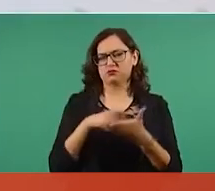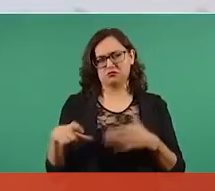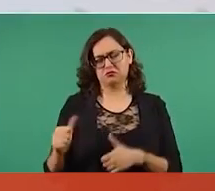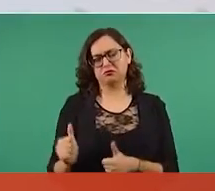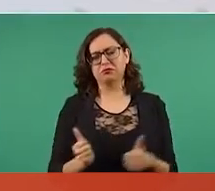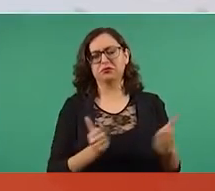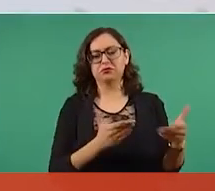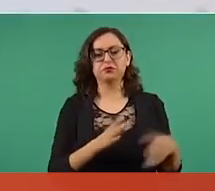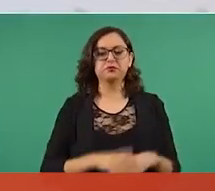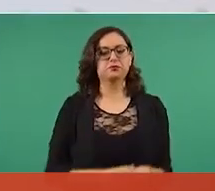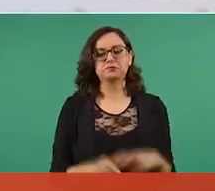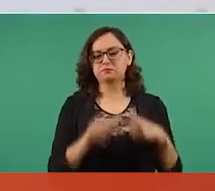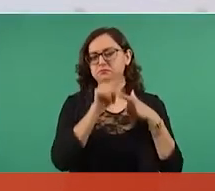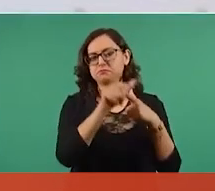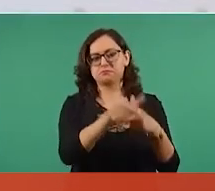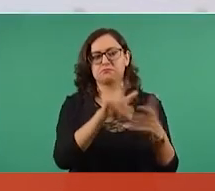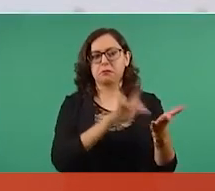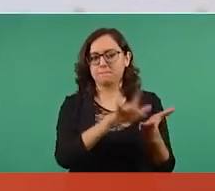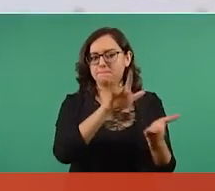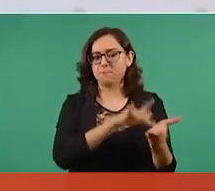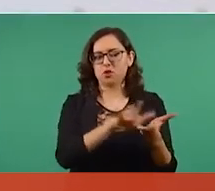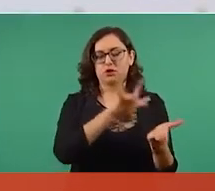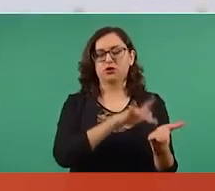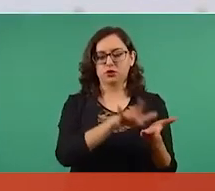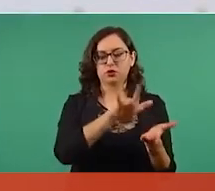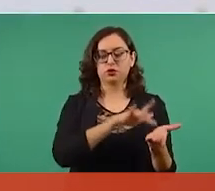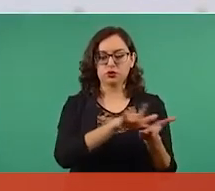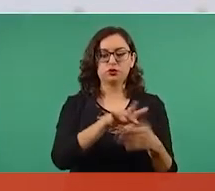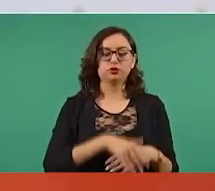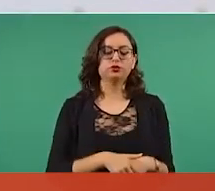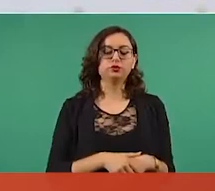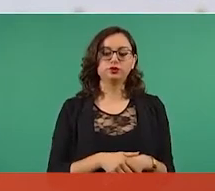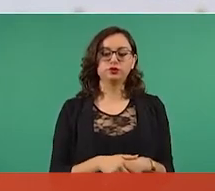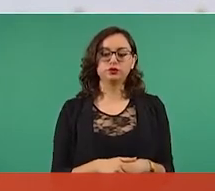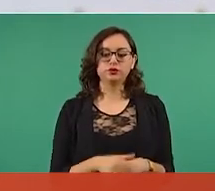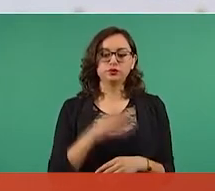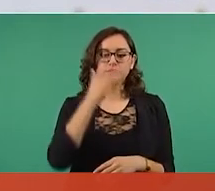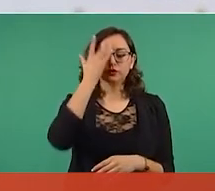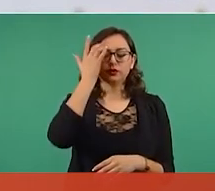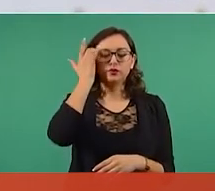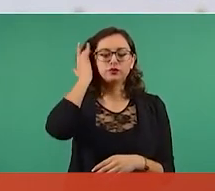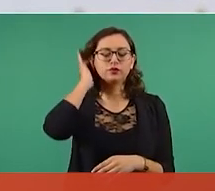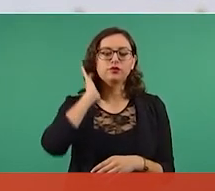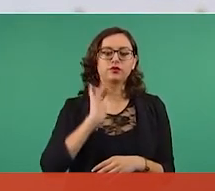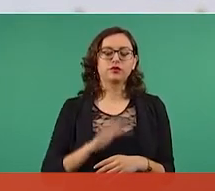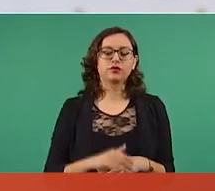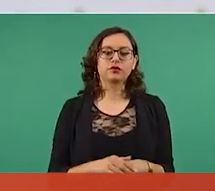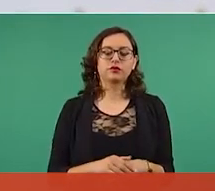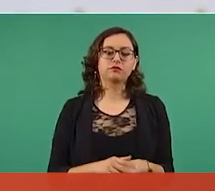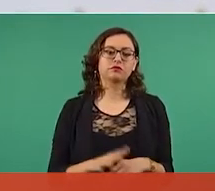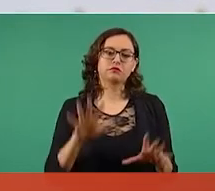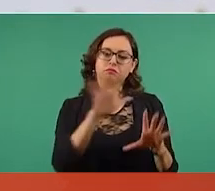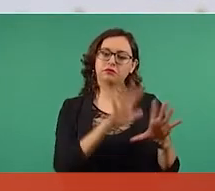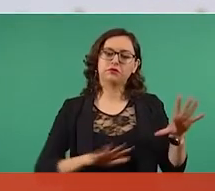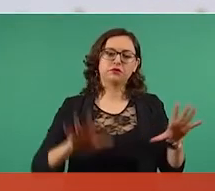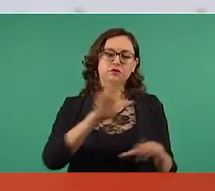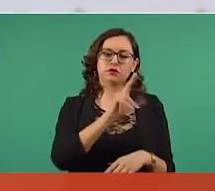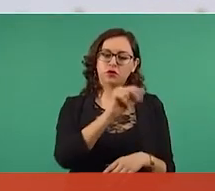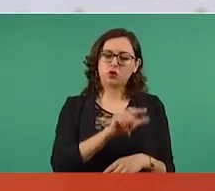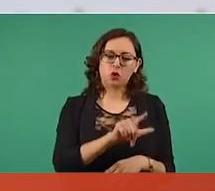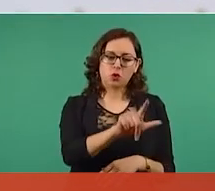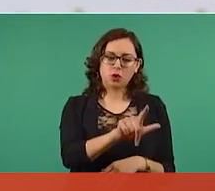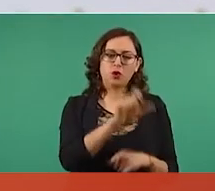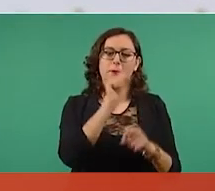seguir apoyando a Nuevo León, sobre todo con